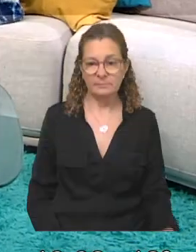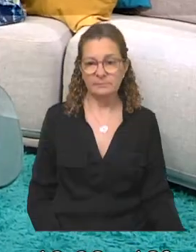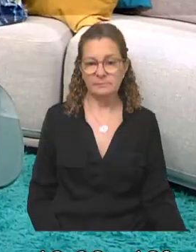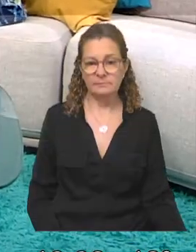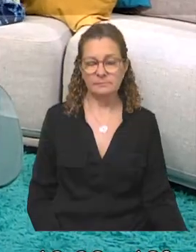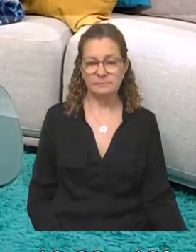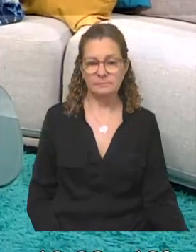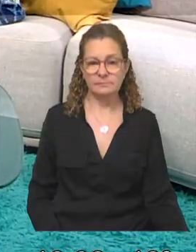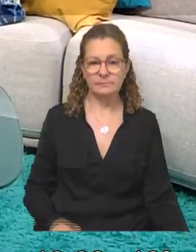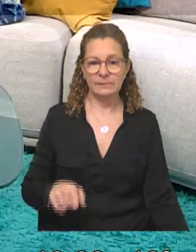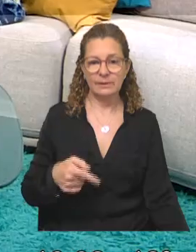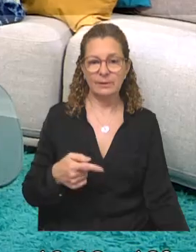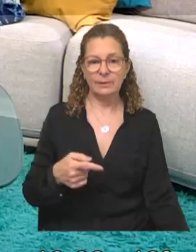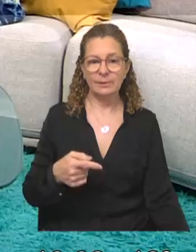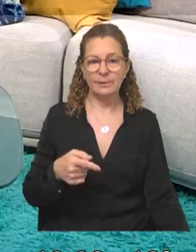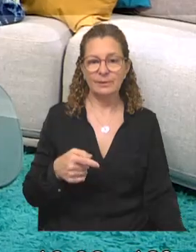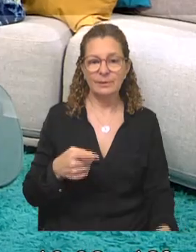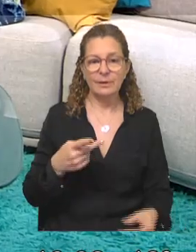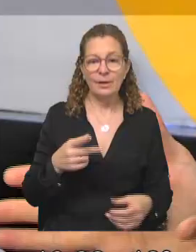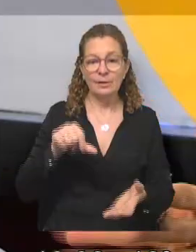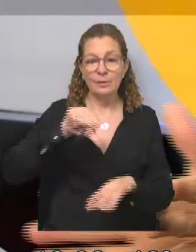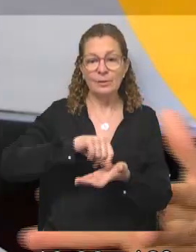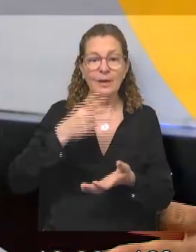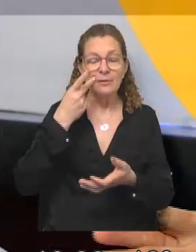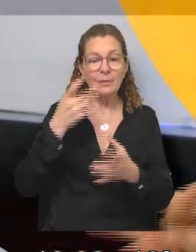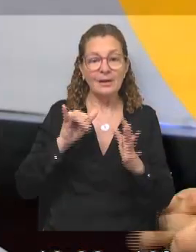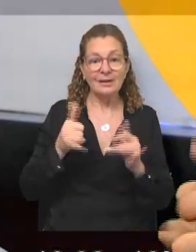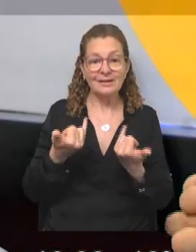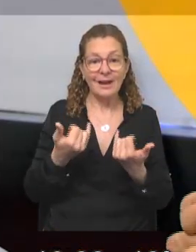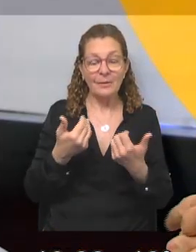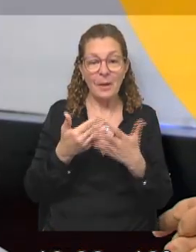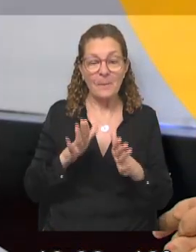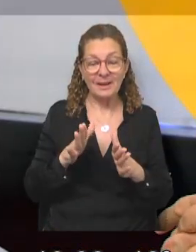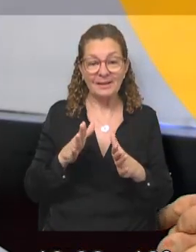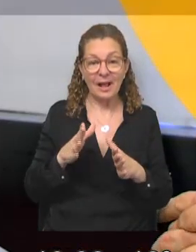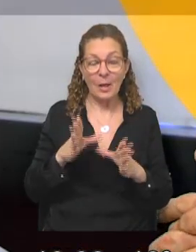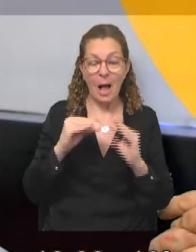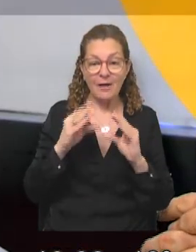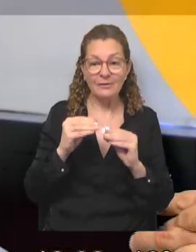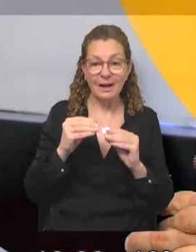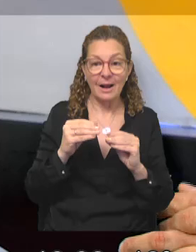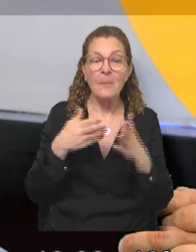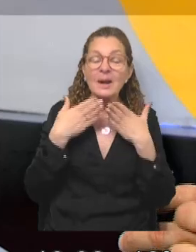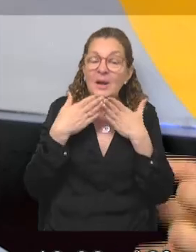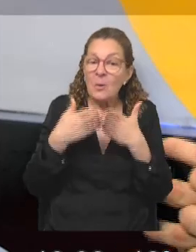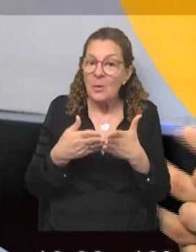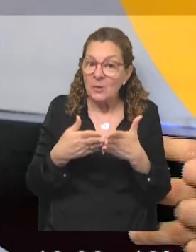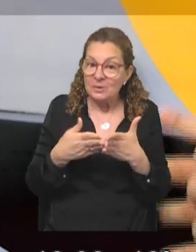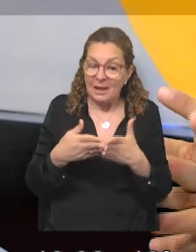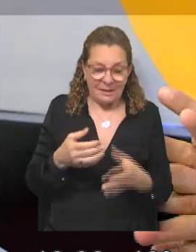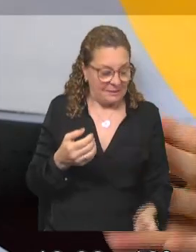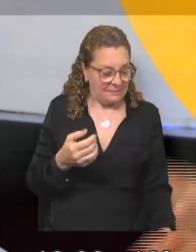señores, porque estamos en Crianza Viva y ya había empezado la columna antes de que saliéramos al aire. La